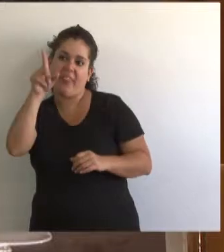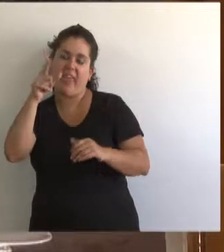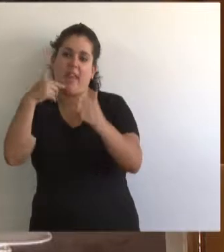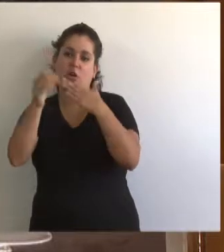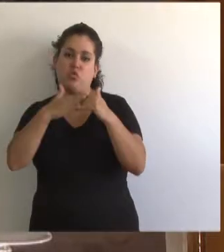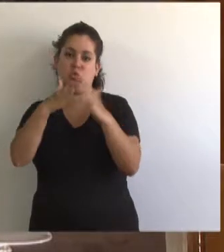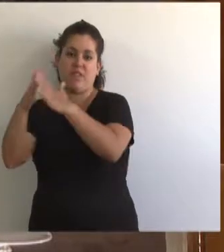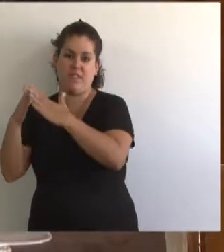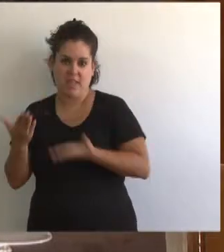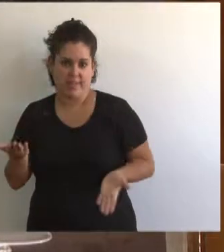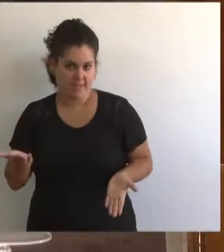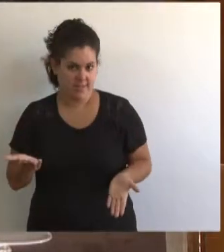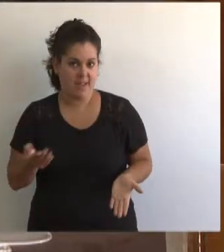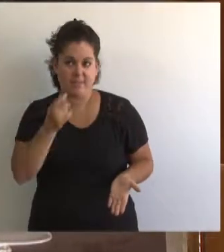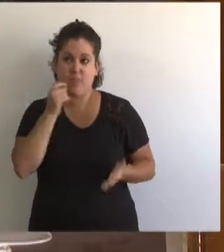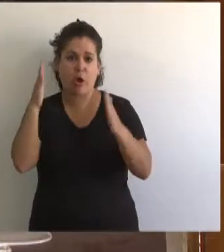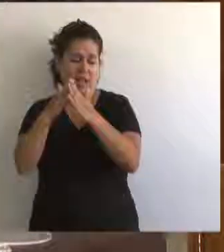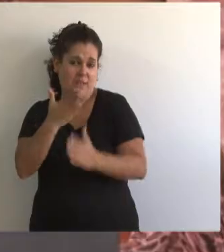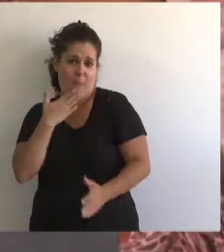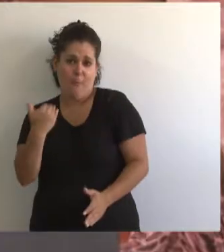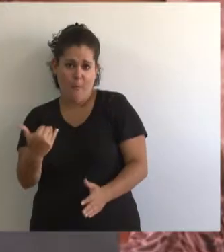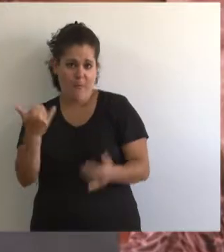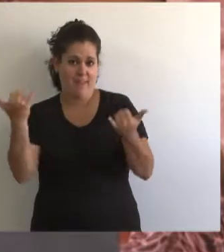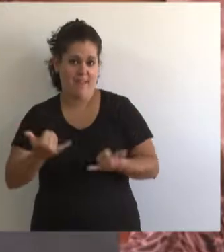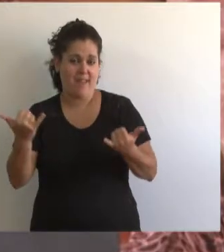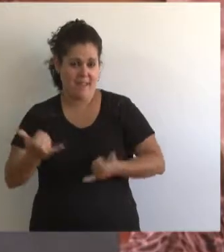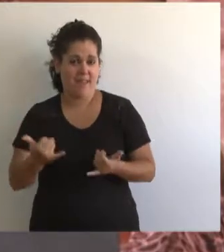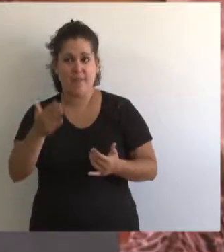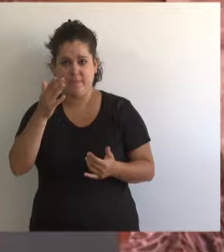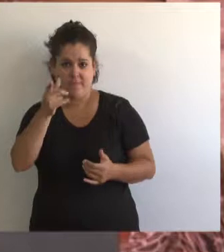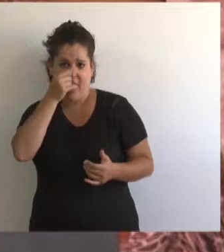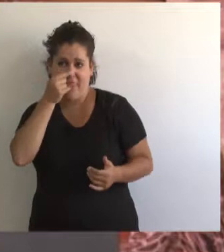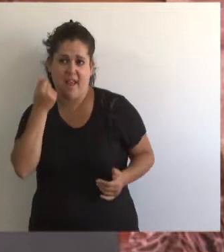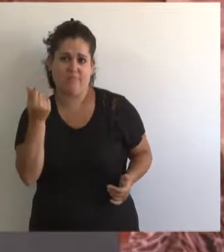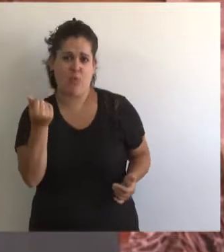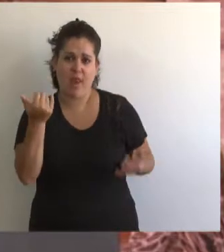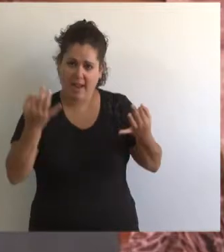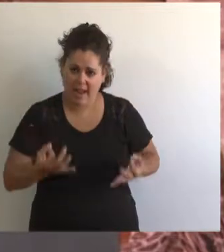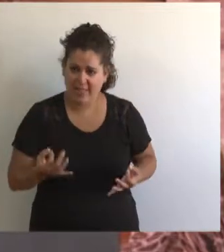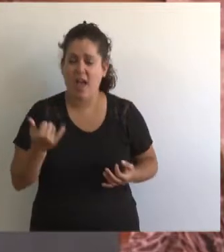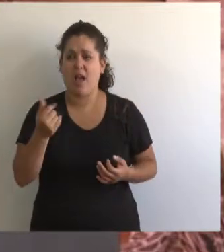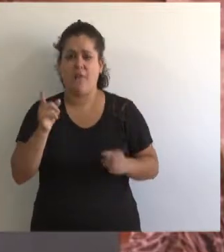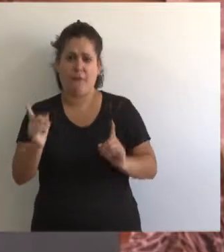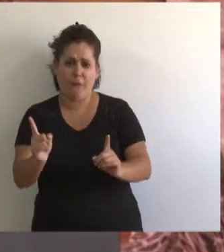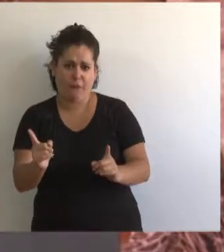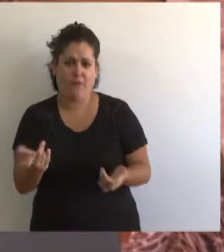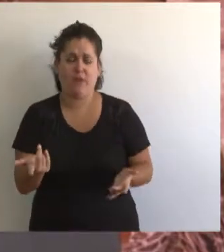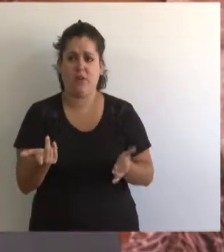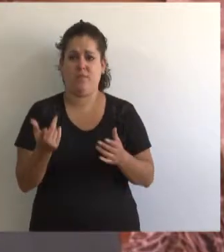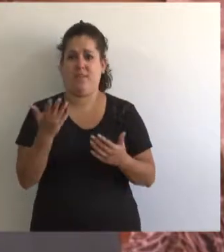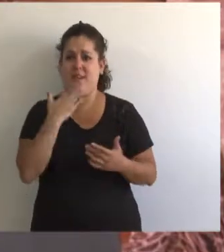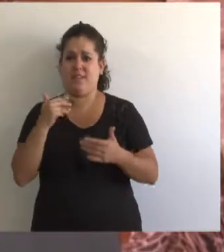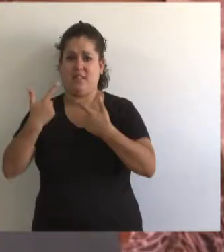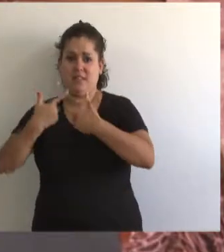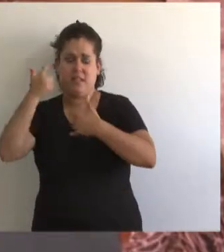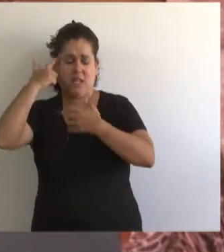de la madera en la construcción de viviendas, que son casas fantásticas y que son de muy buena calidad, de alta